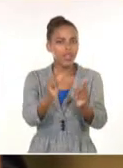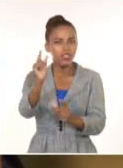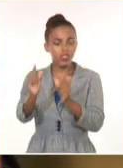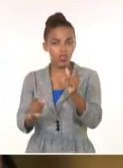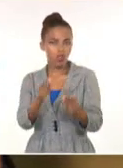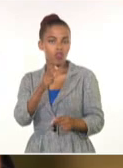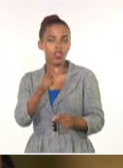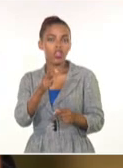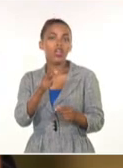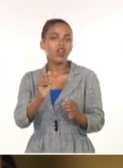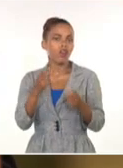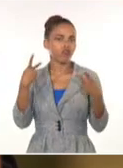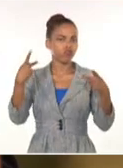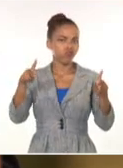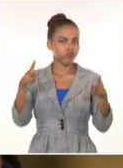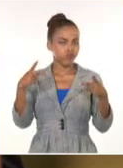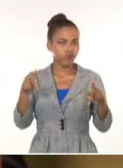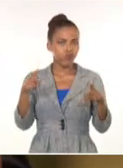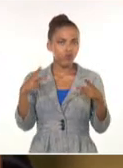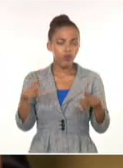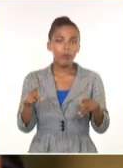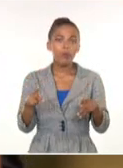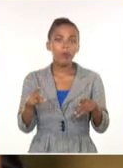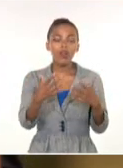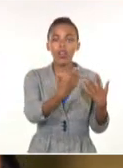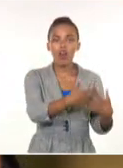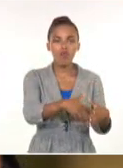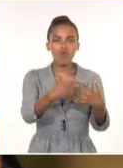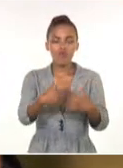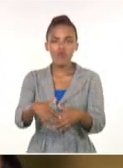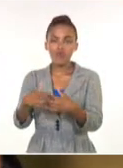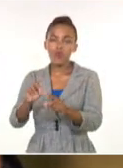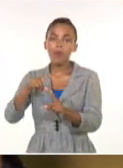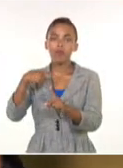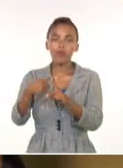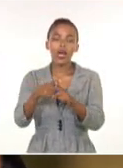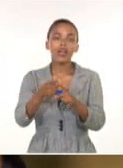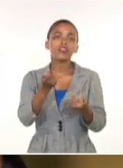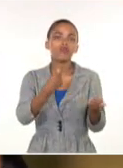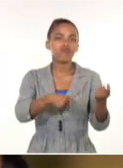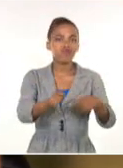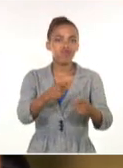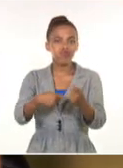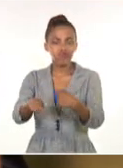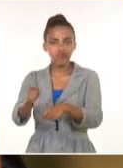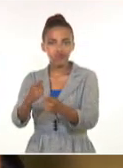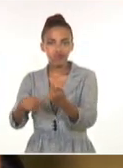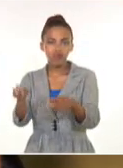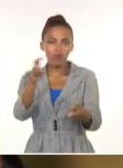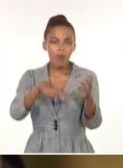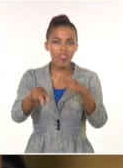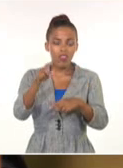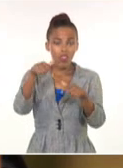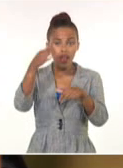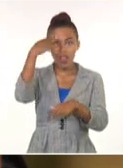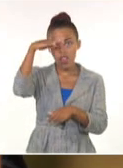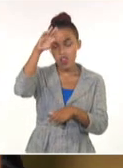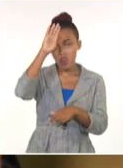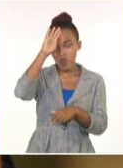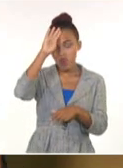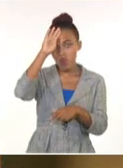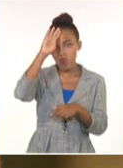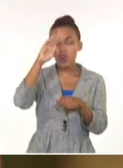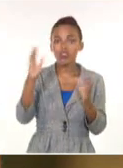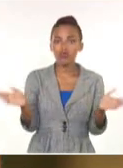para actuar en diversos sectores productivos, y la inversión en investigación y desarrollo en Cuba como un área en crecimiento